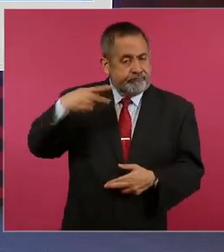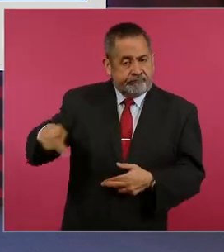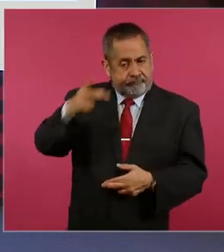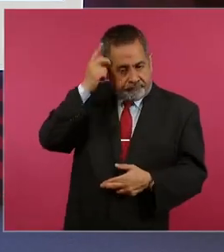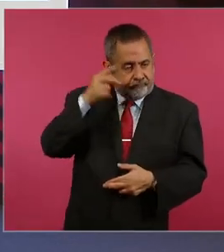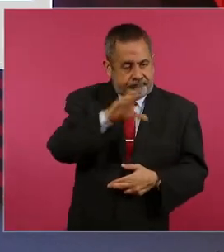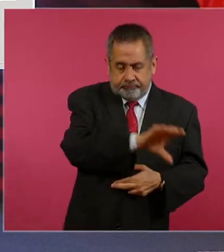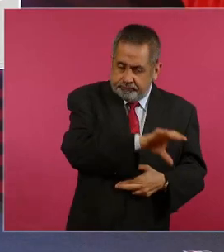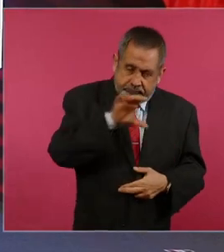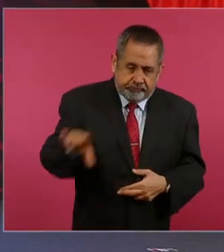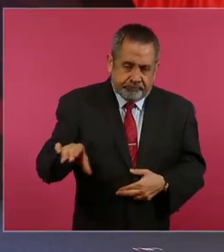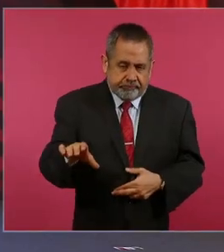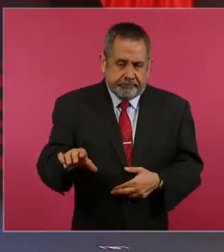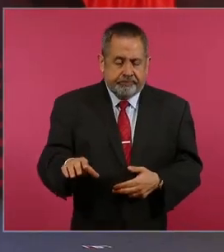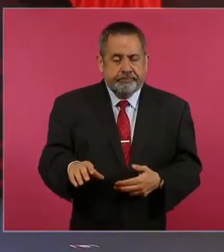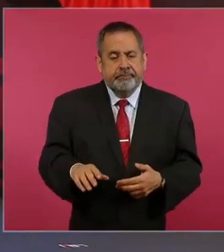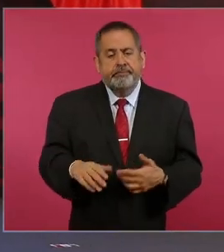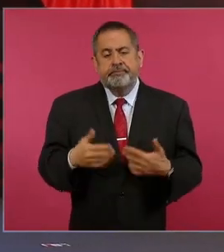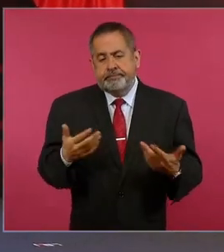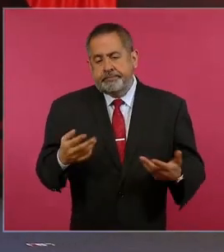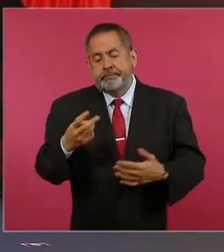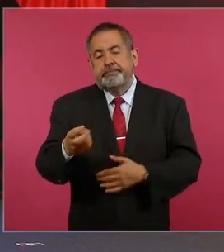Entonces, con la nueva ley,